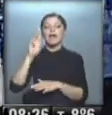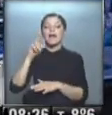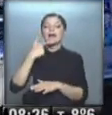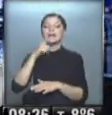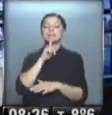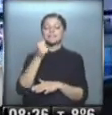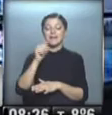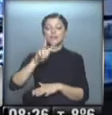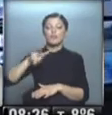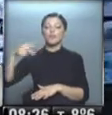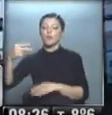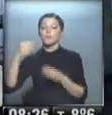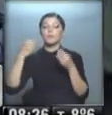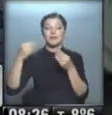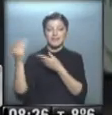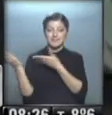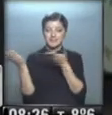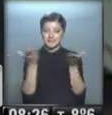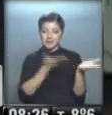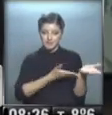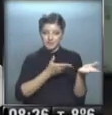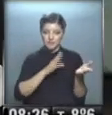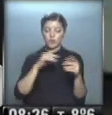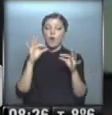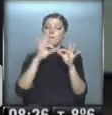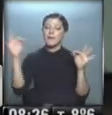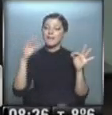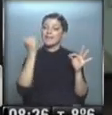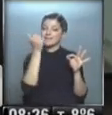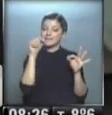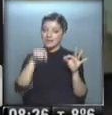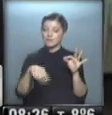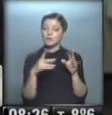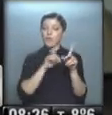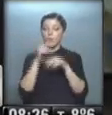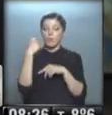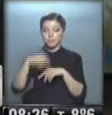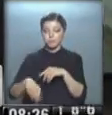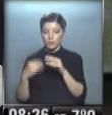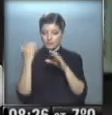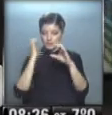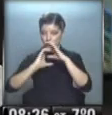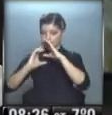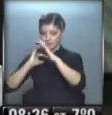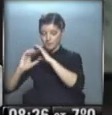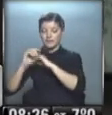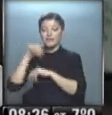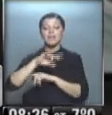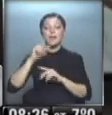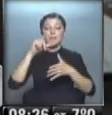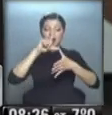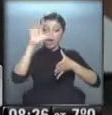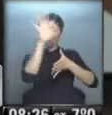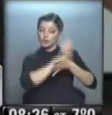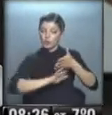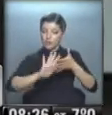va a tener servicio sobre banda C, que es una banda para transmisión de contenidos, y va a tener una cobertura latinoamericana